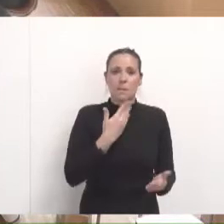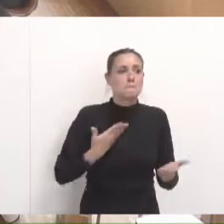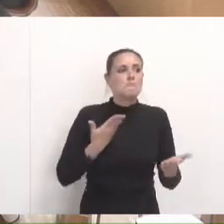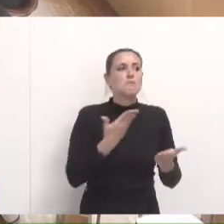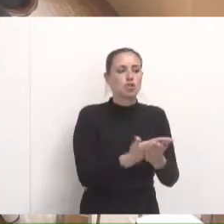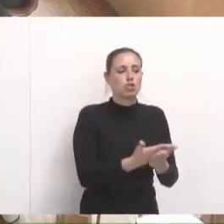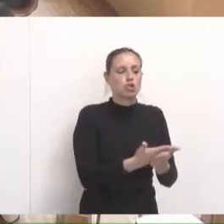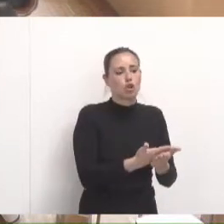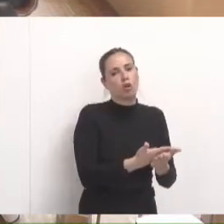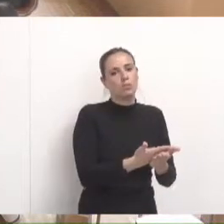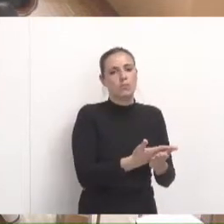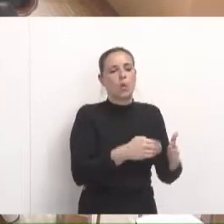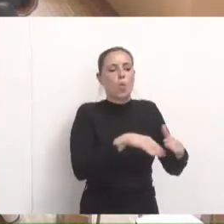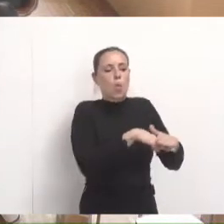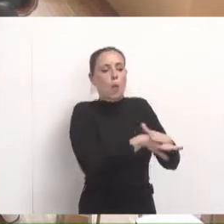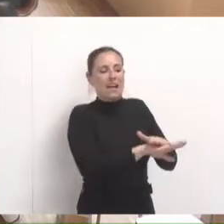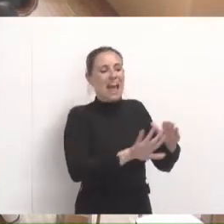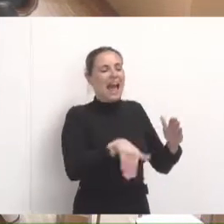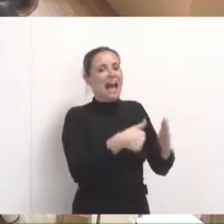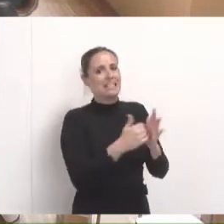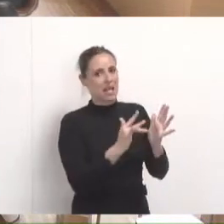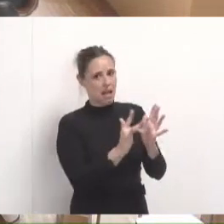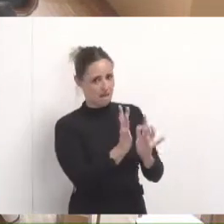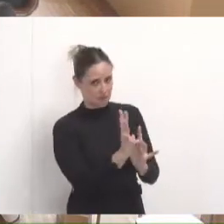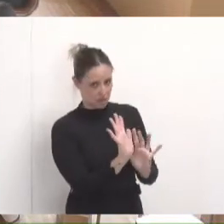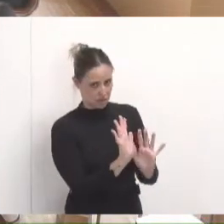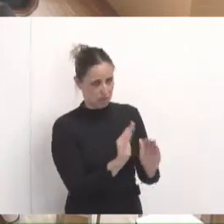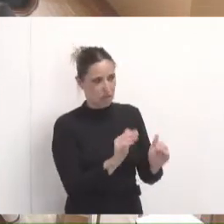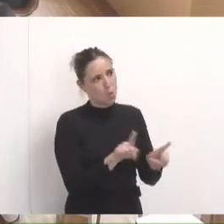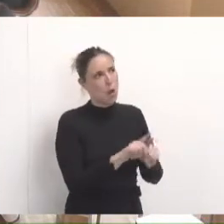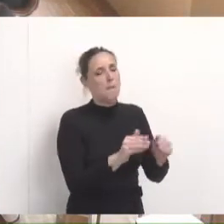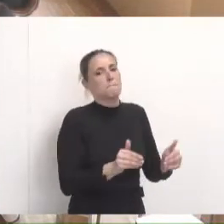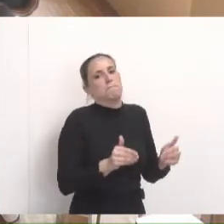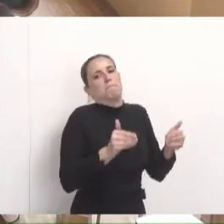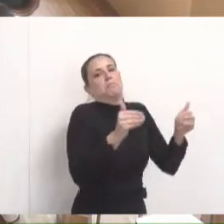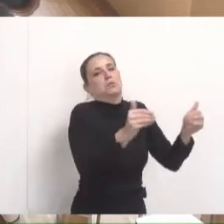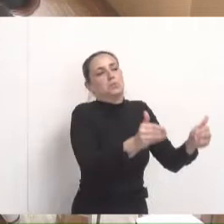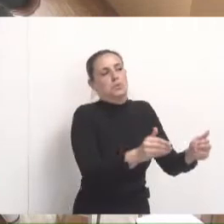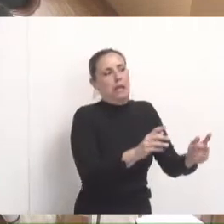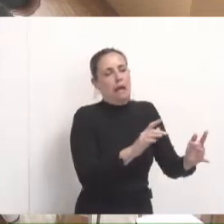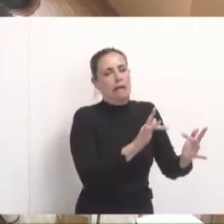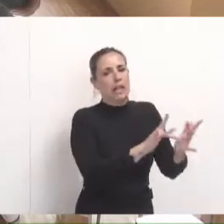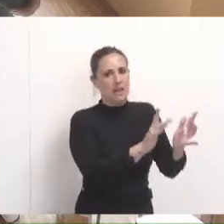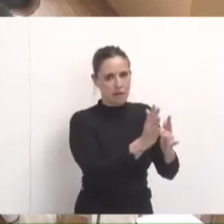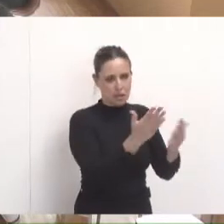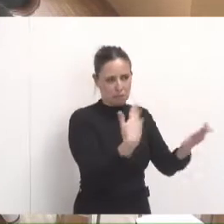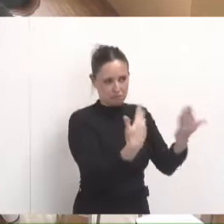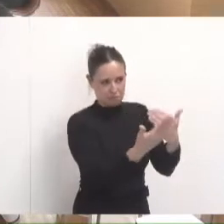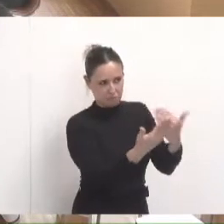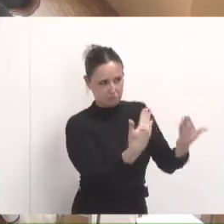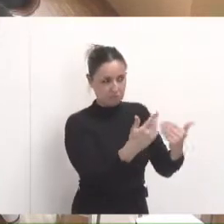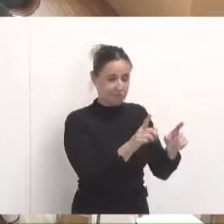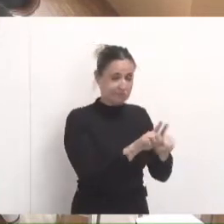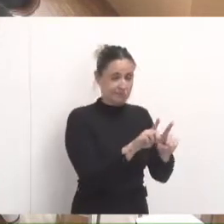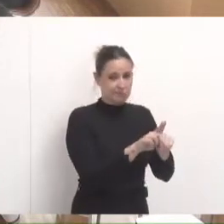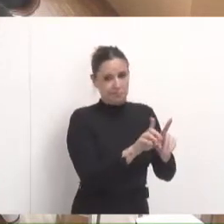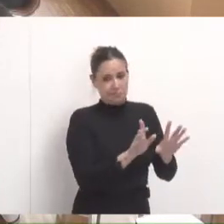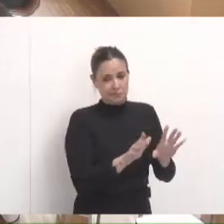mesa hasta abril. Por nuestra parte queda pospuesta hasta abril queda pospuesta, en fin,